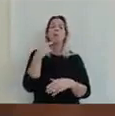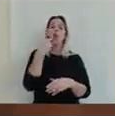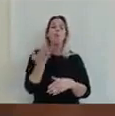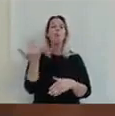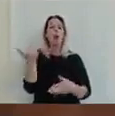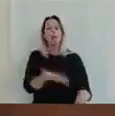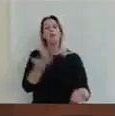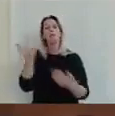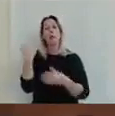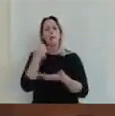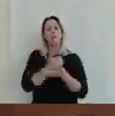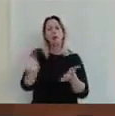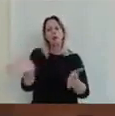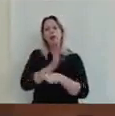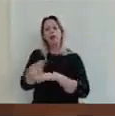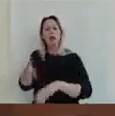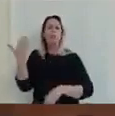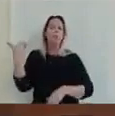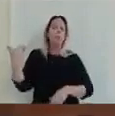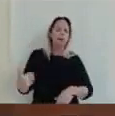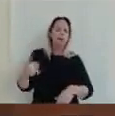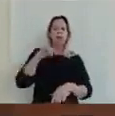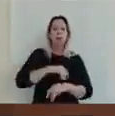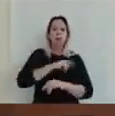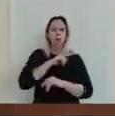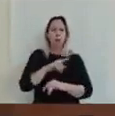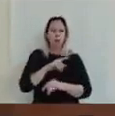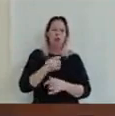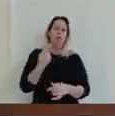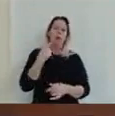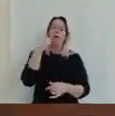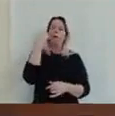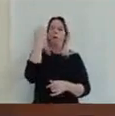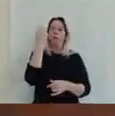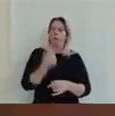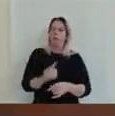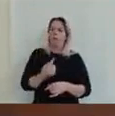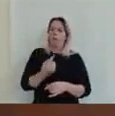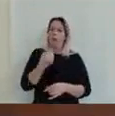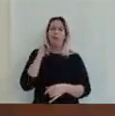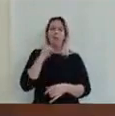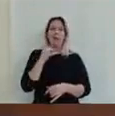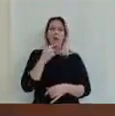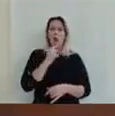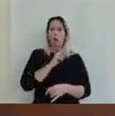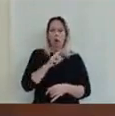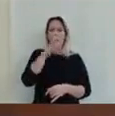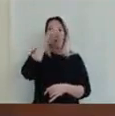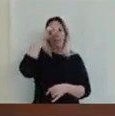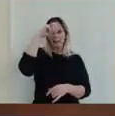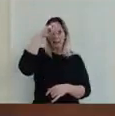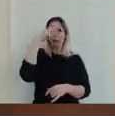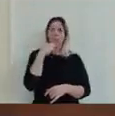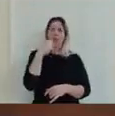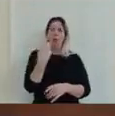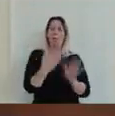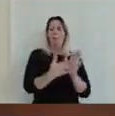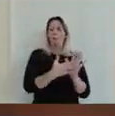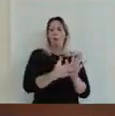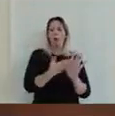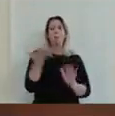José autorizaron la entrada de choferes. ¡Mentira! Jamás autorizamos. Entonces, vamos a poner los puntos sobre la